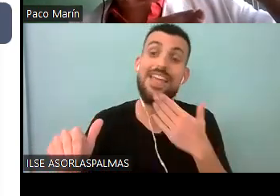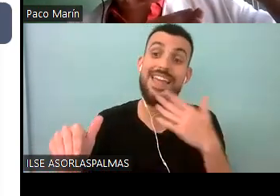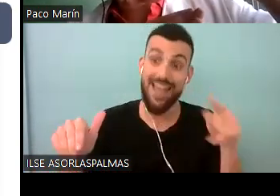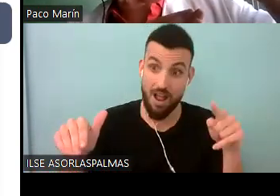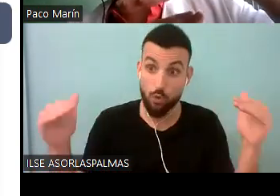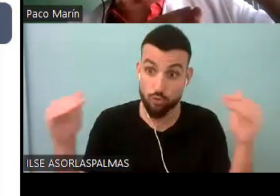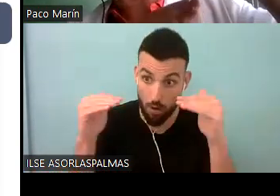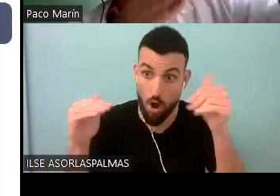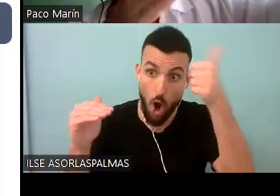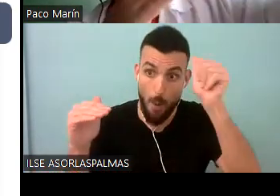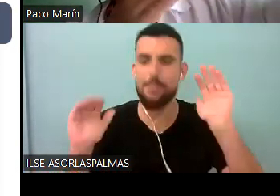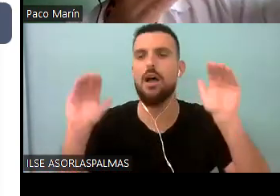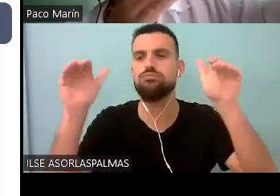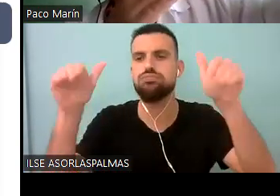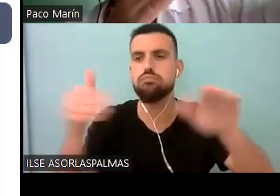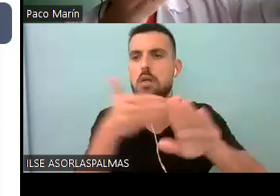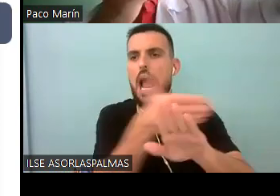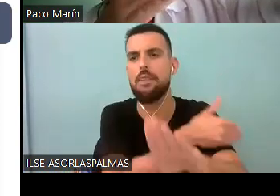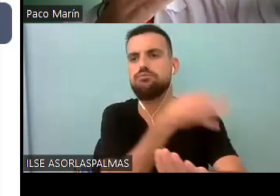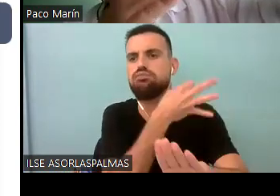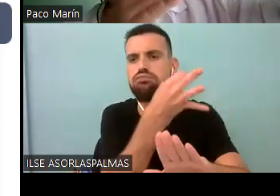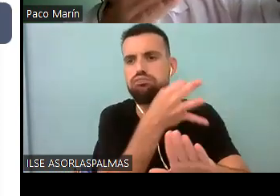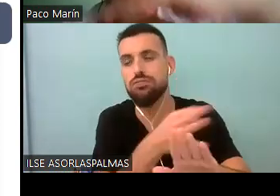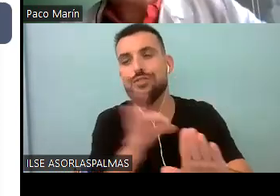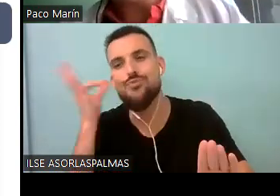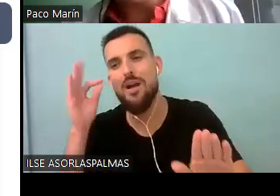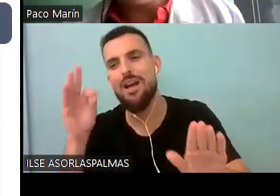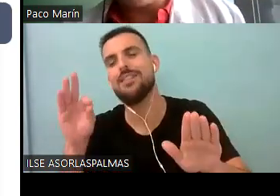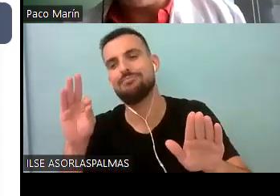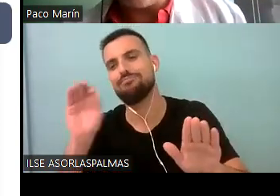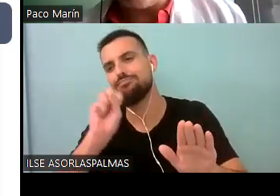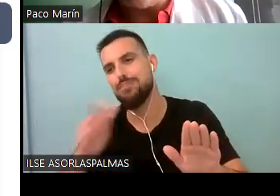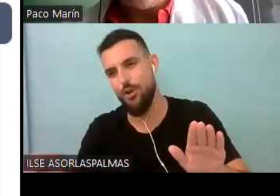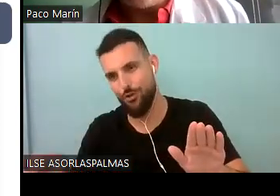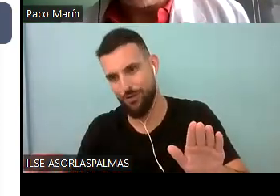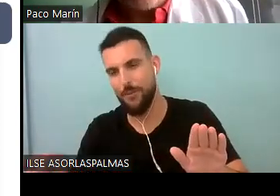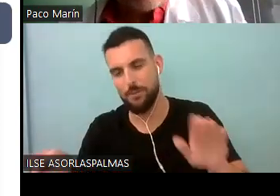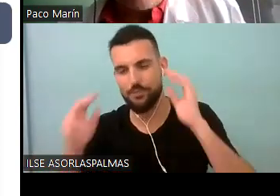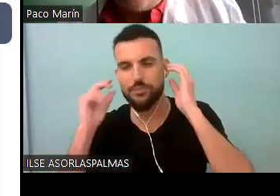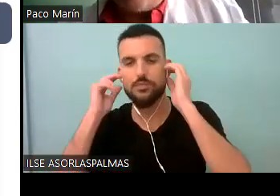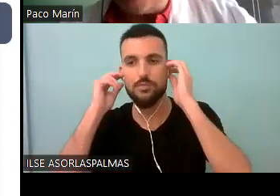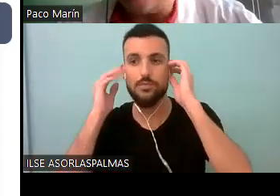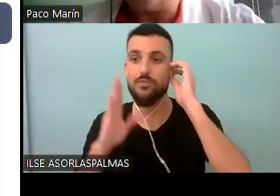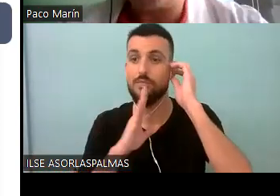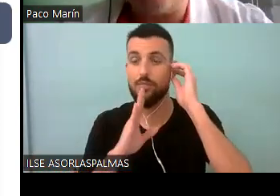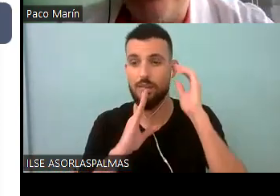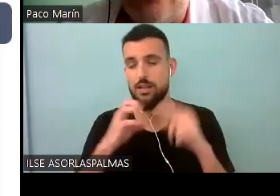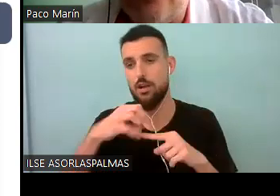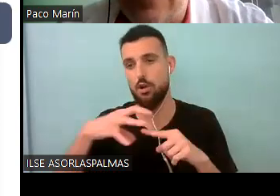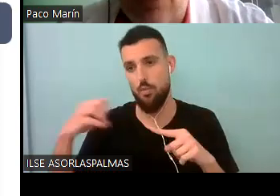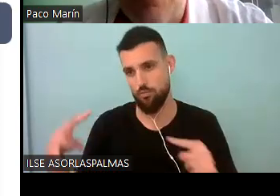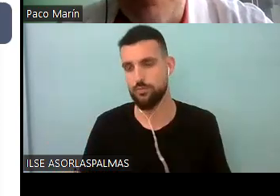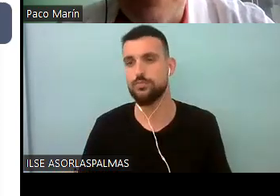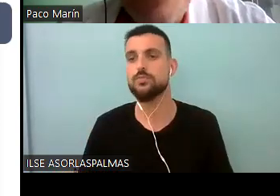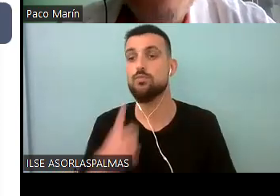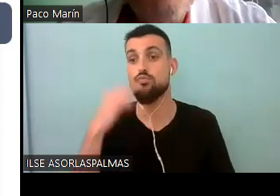la densidad mineral ósea, tienen la misma pendiente aproximadamente, que es cuando bajan, como comentábamos, los andrógenos en el caso de